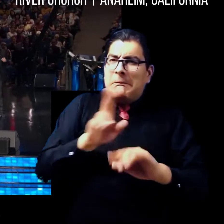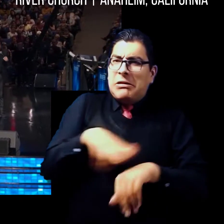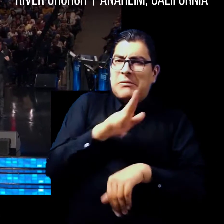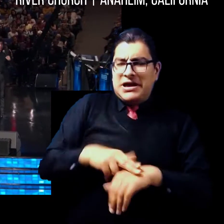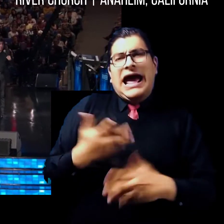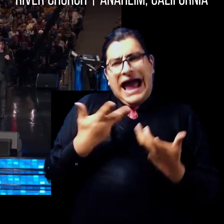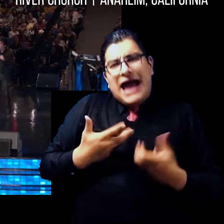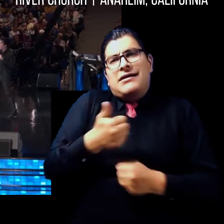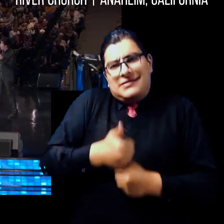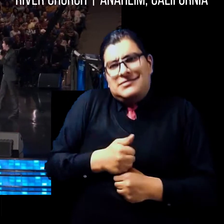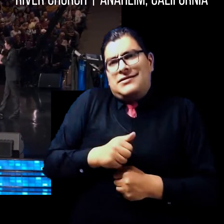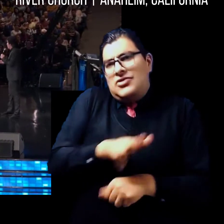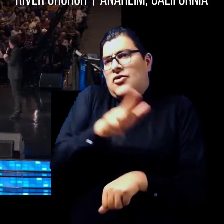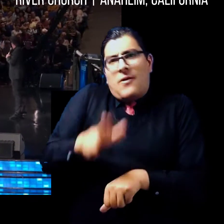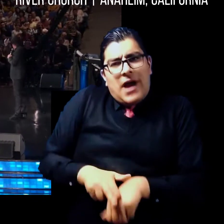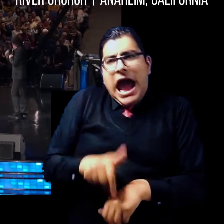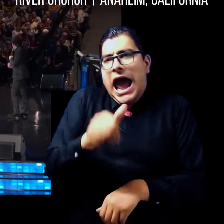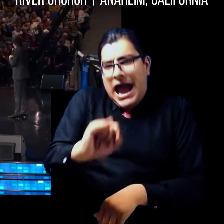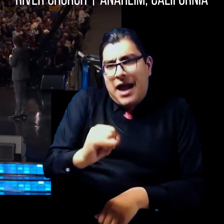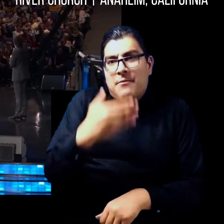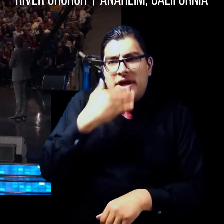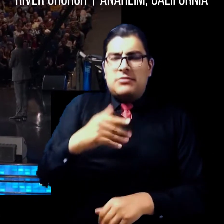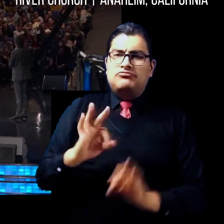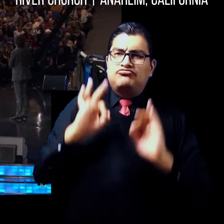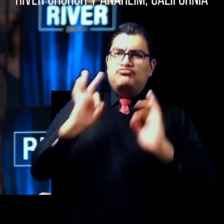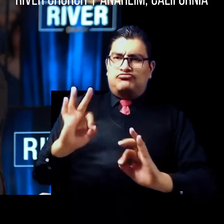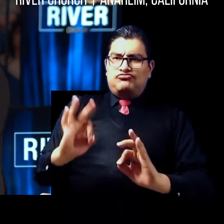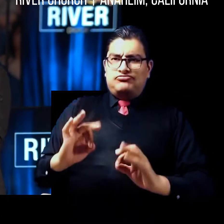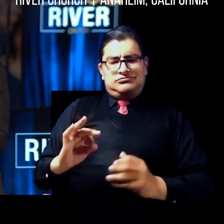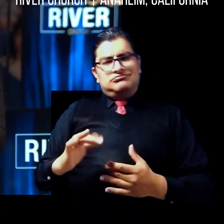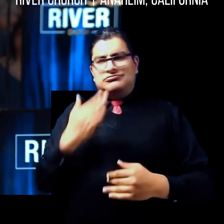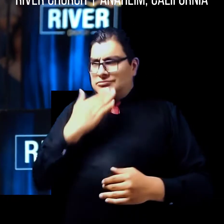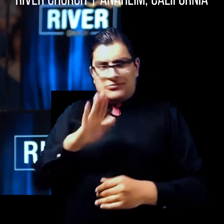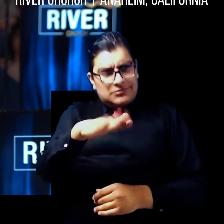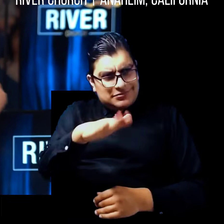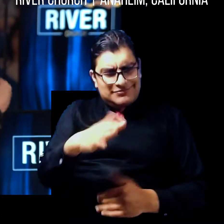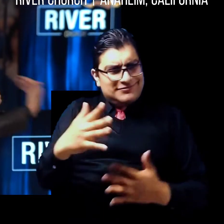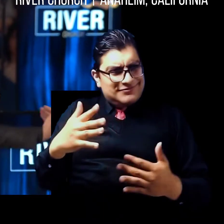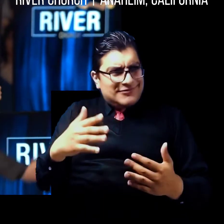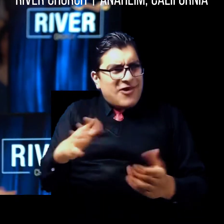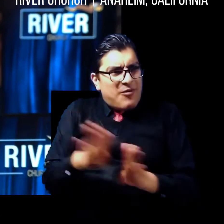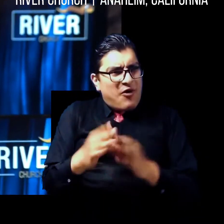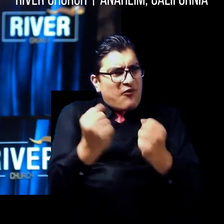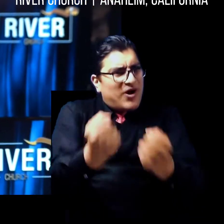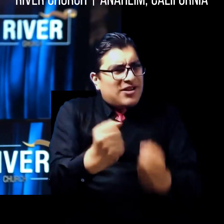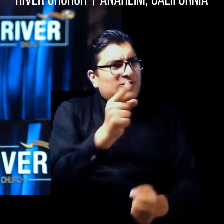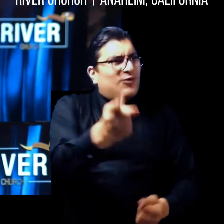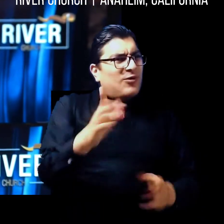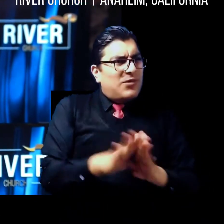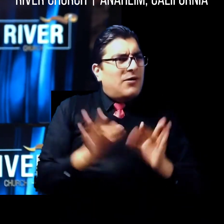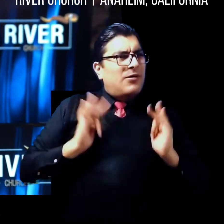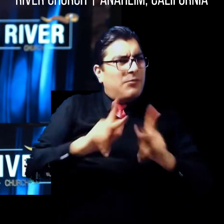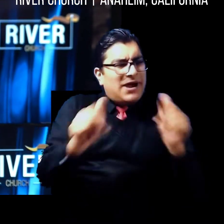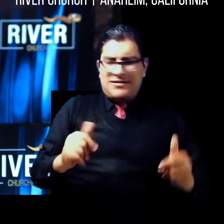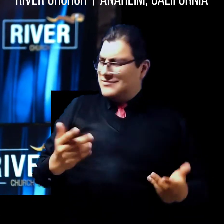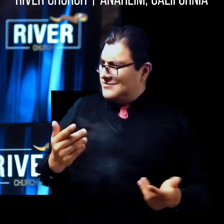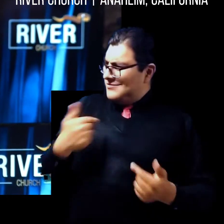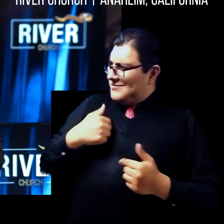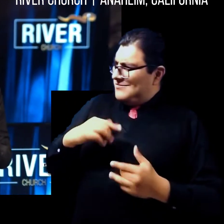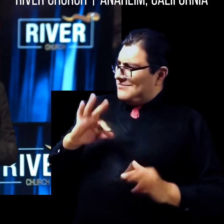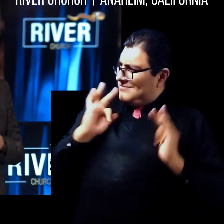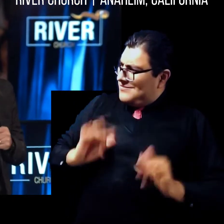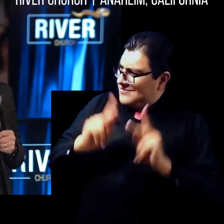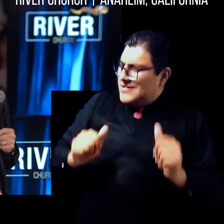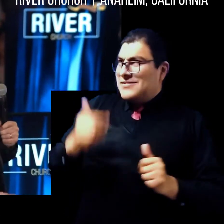te ve dolorido, lógico, pero entero. Y te dice, no entiendo, ¿dónde sacas tanta paz? Y tú le dices, ¿cómo no voy a estar en